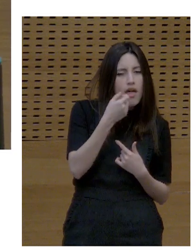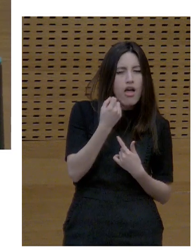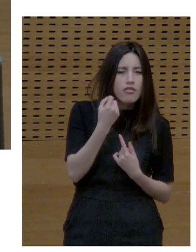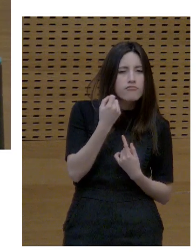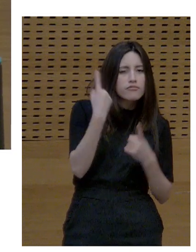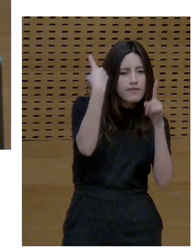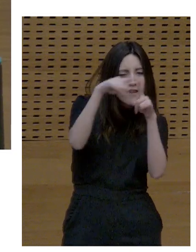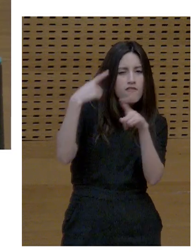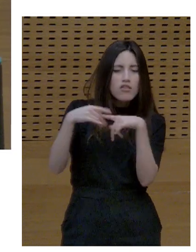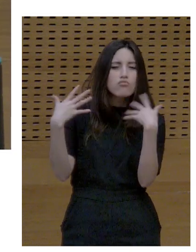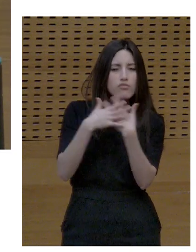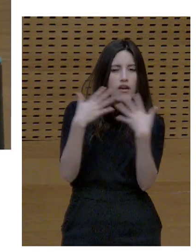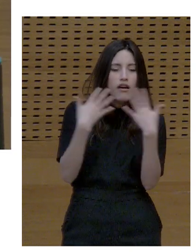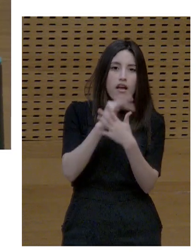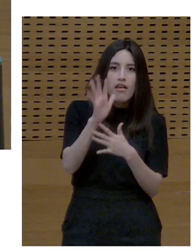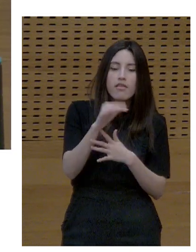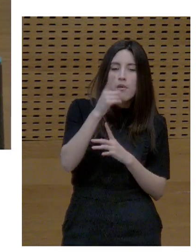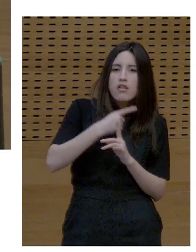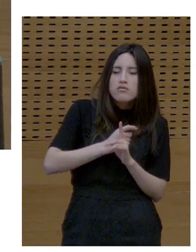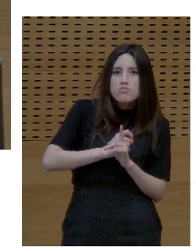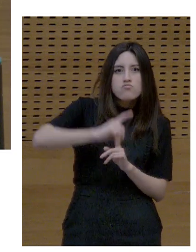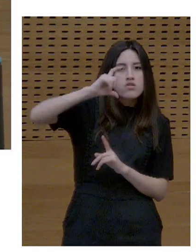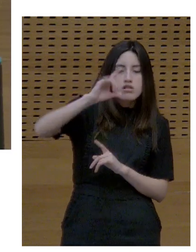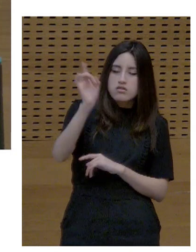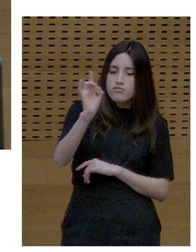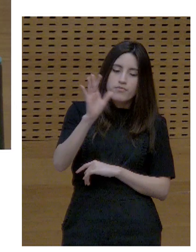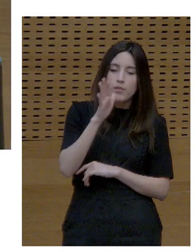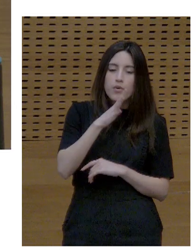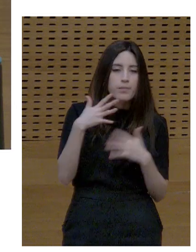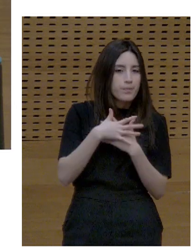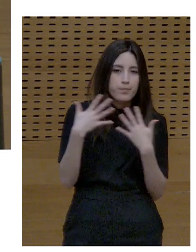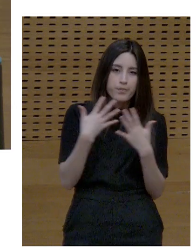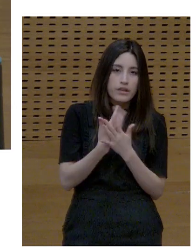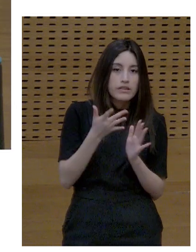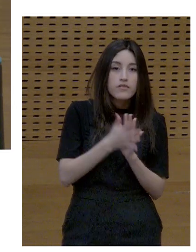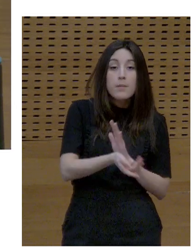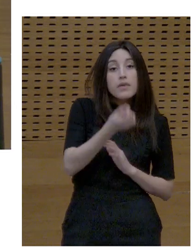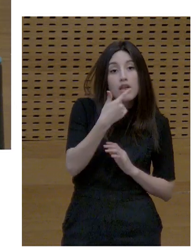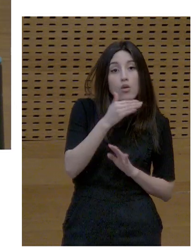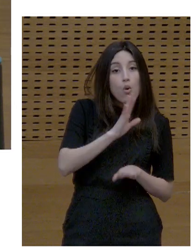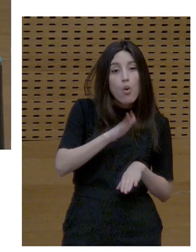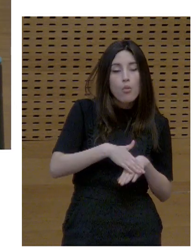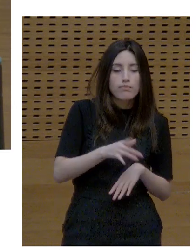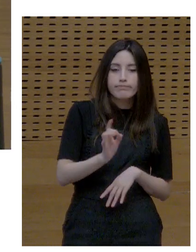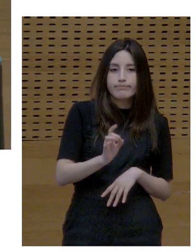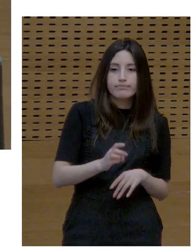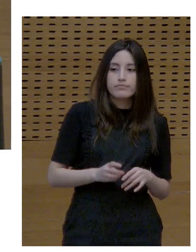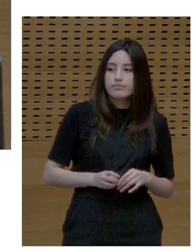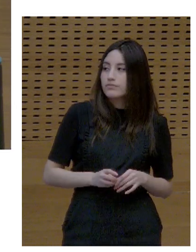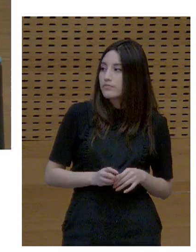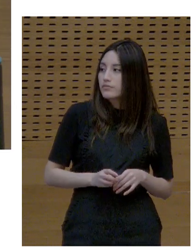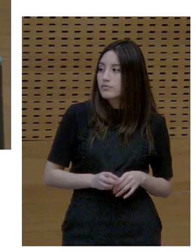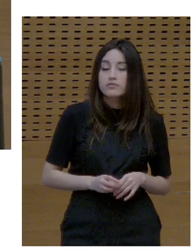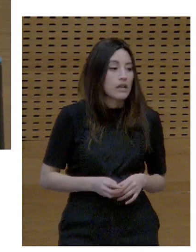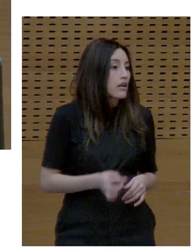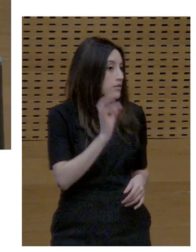no utilizar dosis tan altas, es la combinación de las dos cosas, no es la medicación. Sí. Bueno, luego puede haber algunos